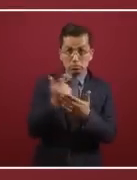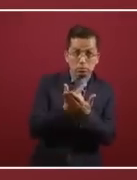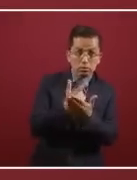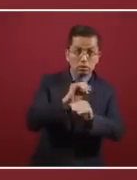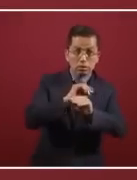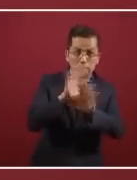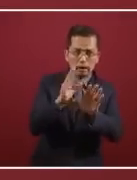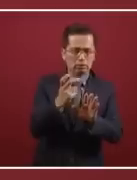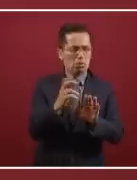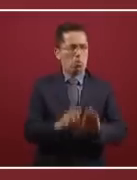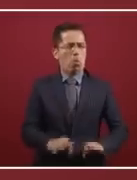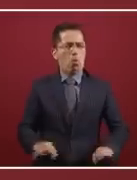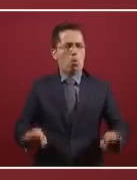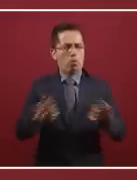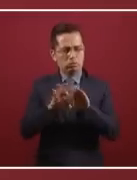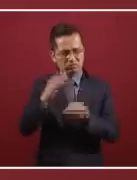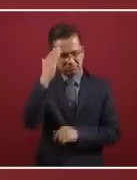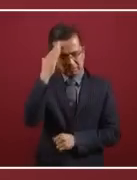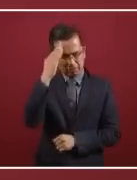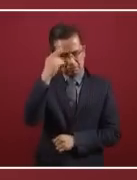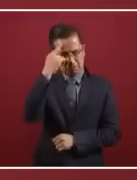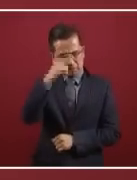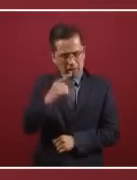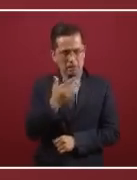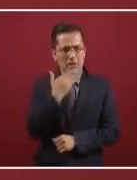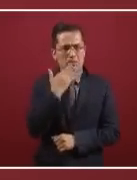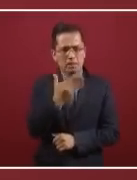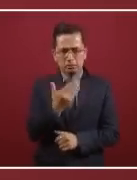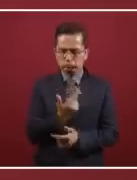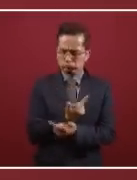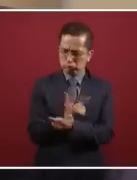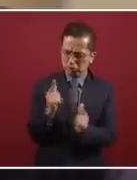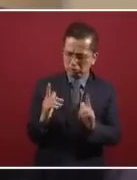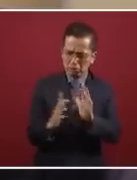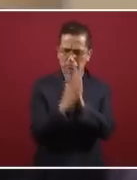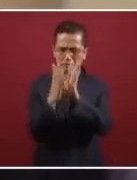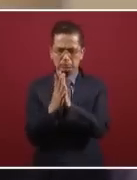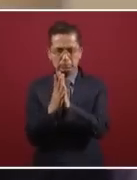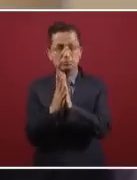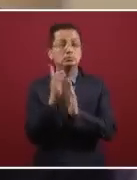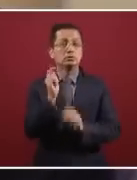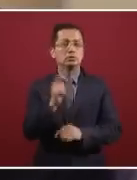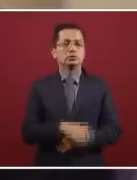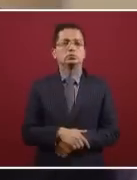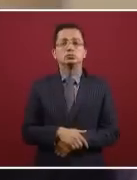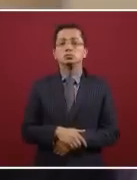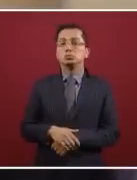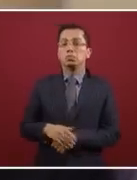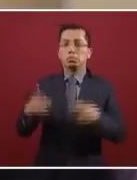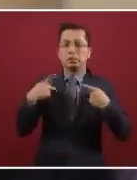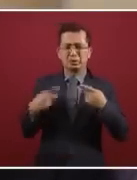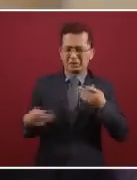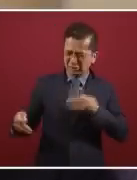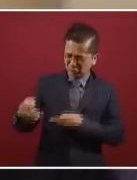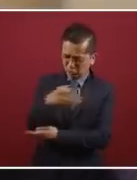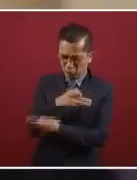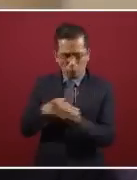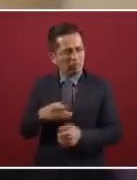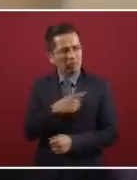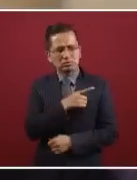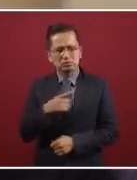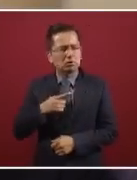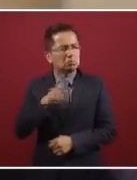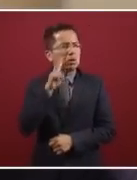de la democracia, que sepamos todos cuál es el destino de